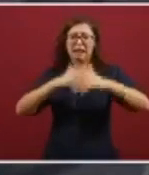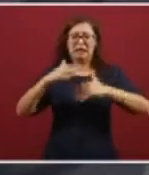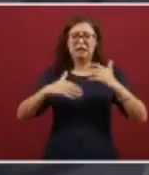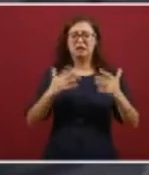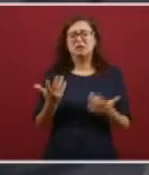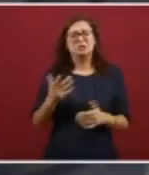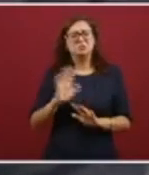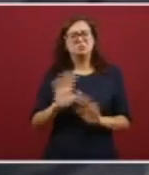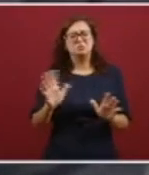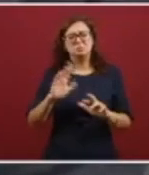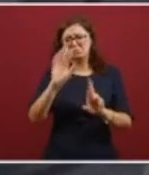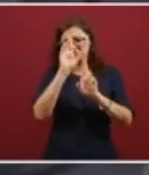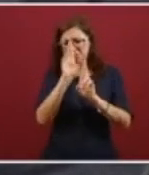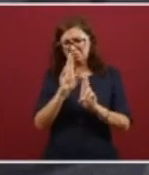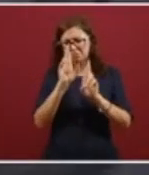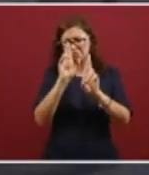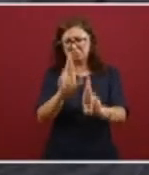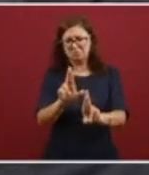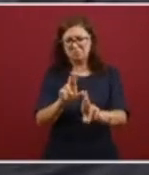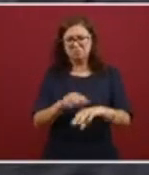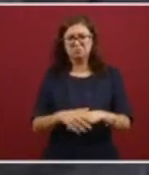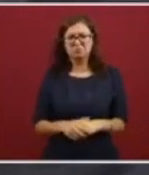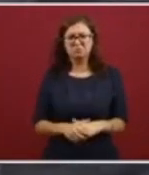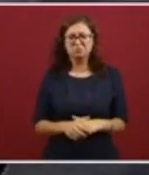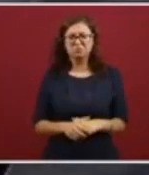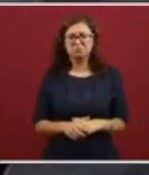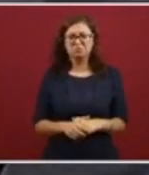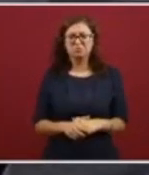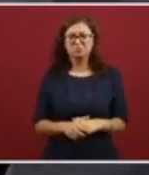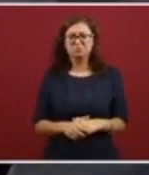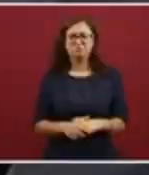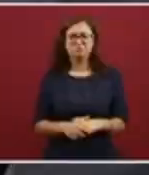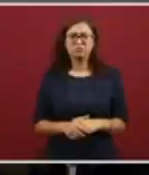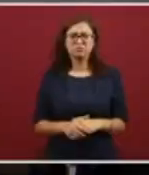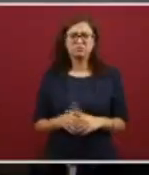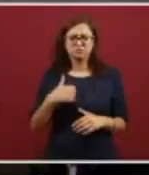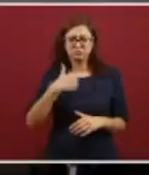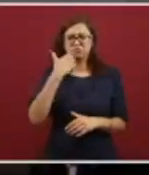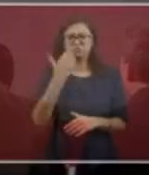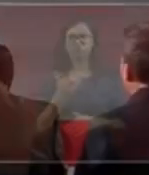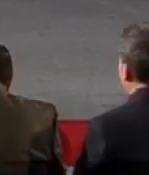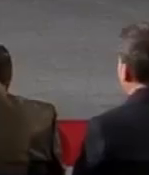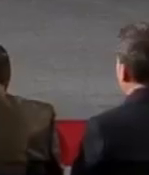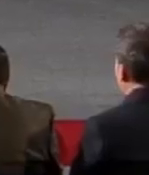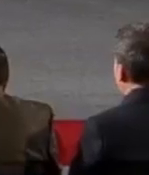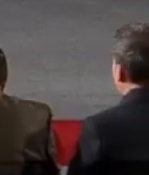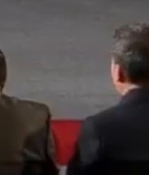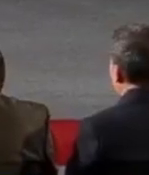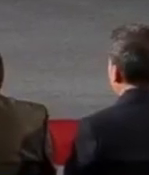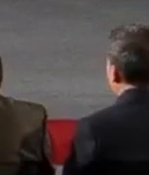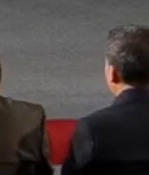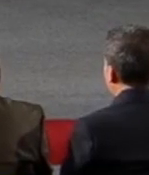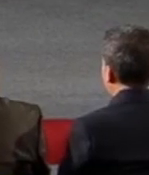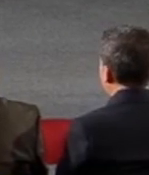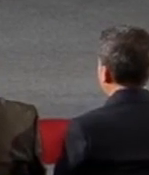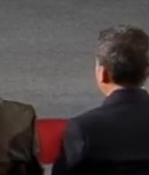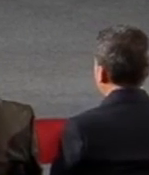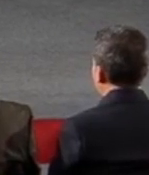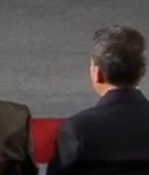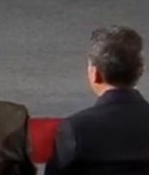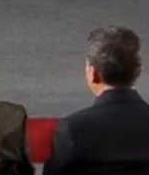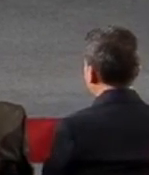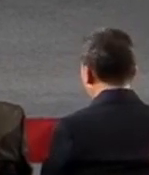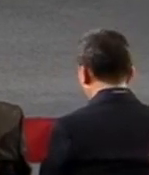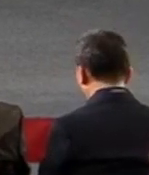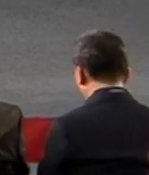ser respetuoso en este tema. Quiero respetar a quienes piensan